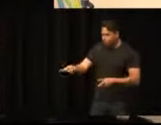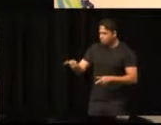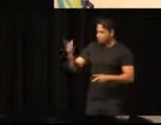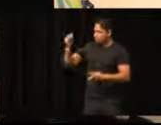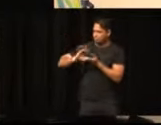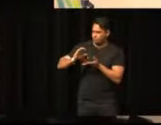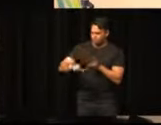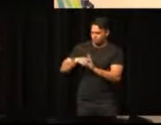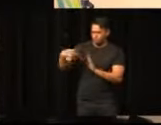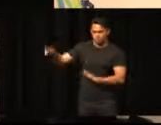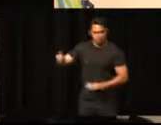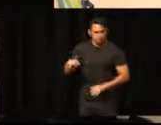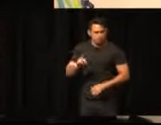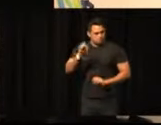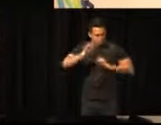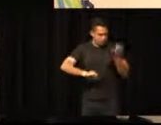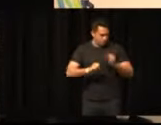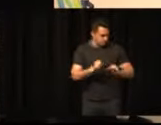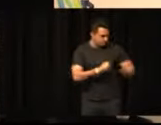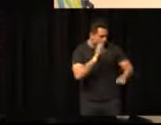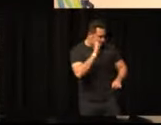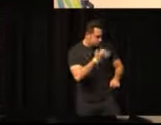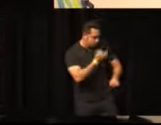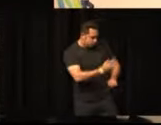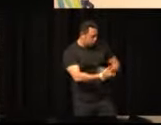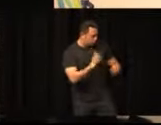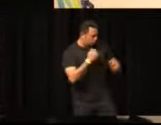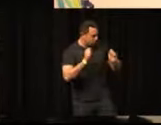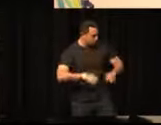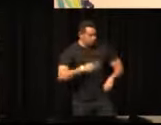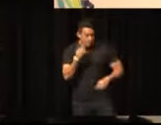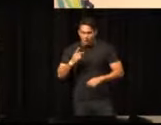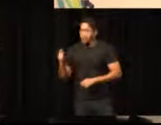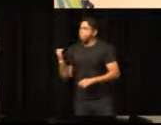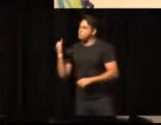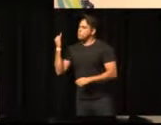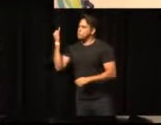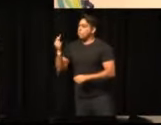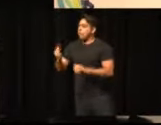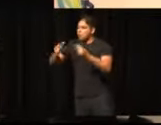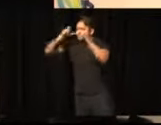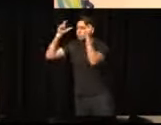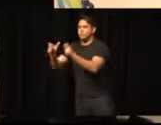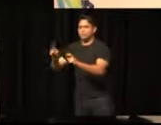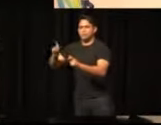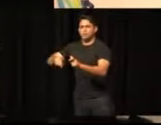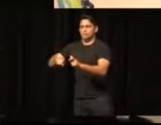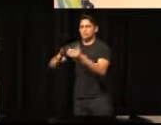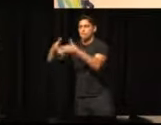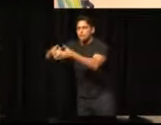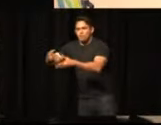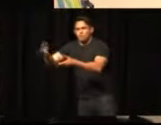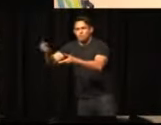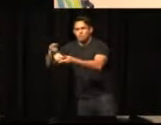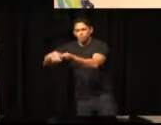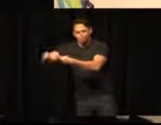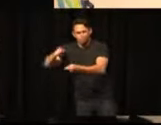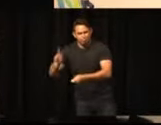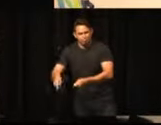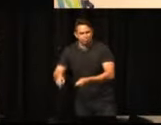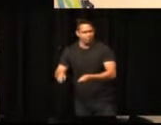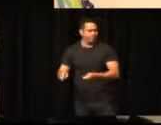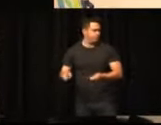privada, y si estoy engañada, por favor, corríjame, la gran valorización está muy enfocada o dirigida al deporte de alto